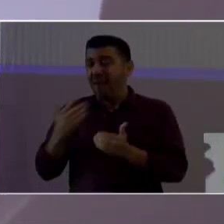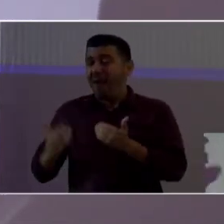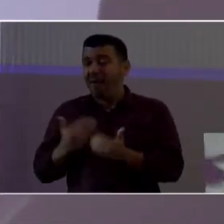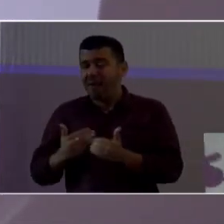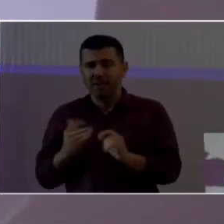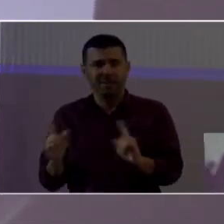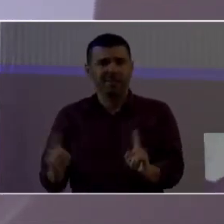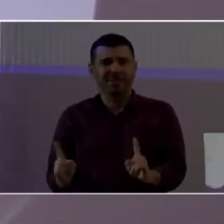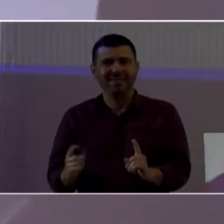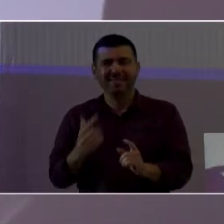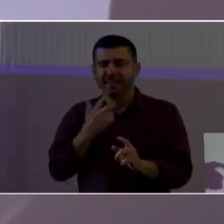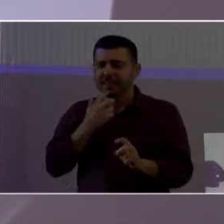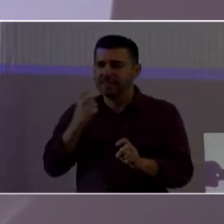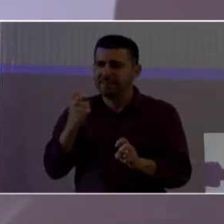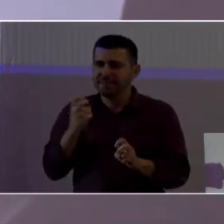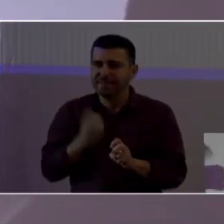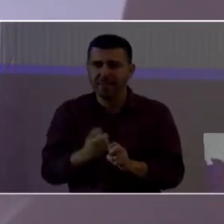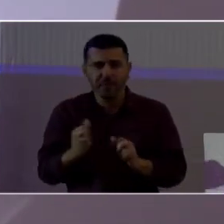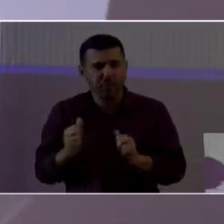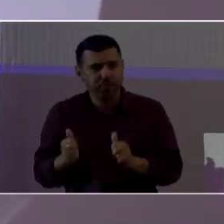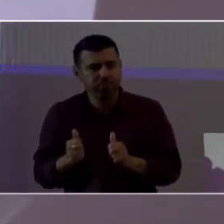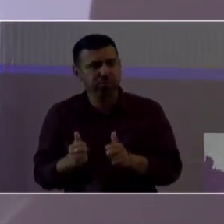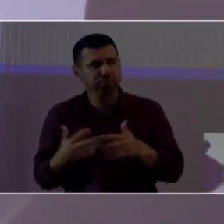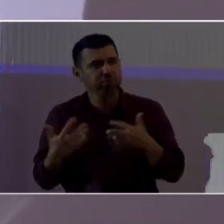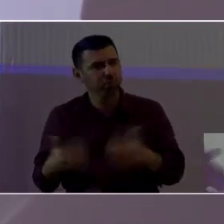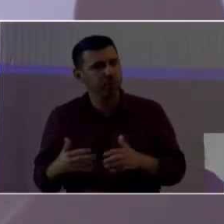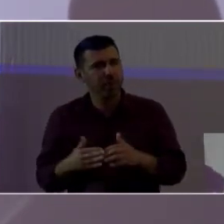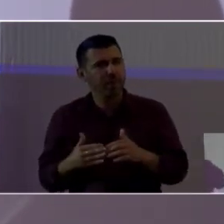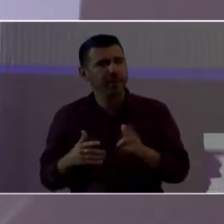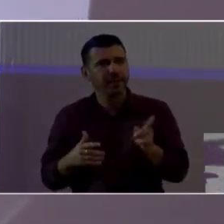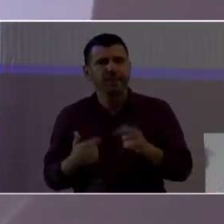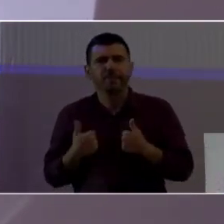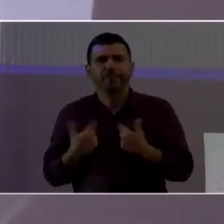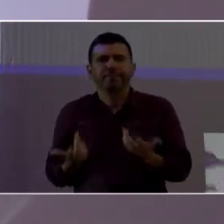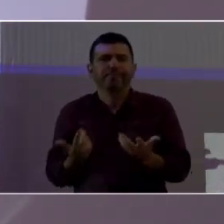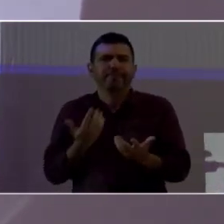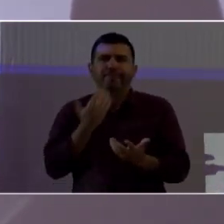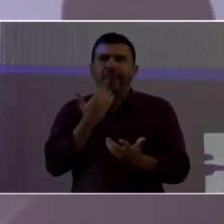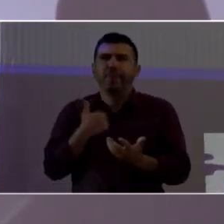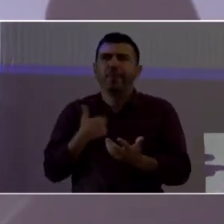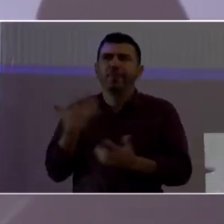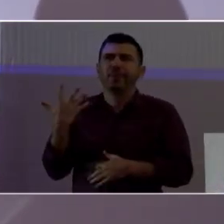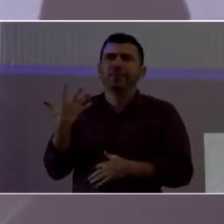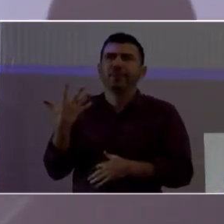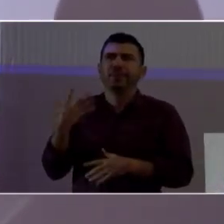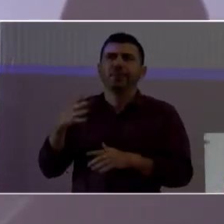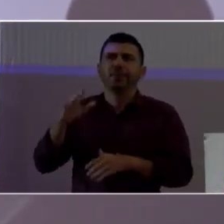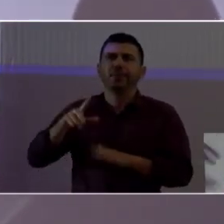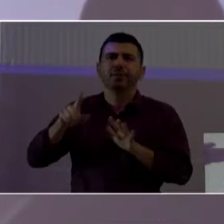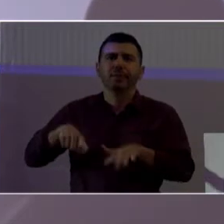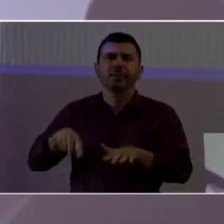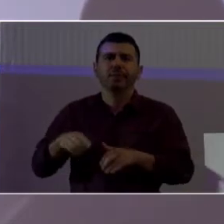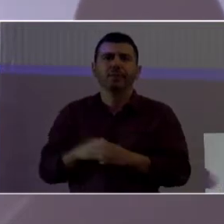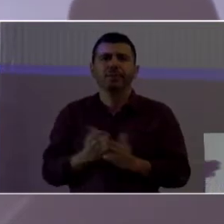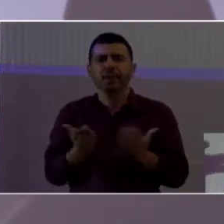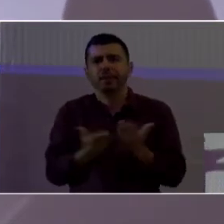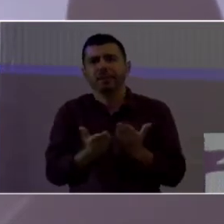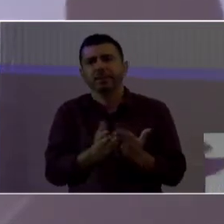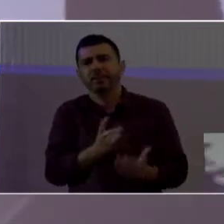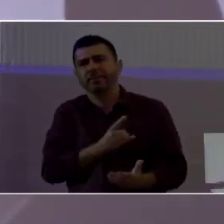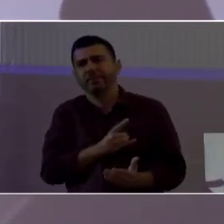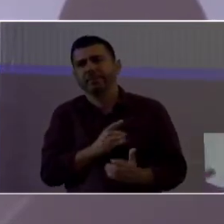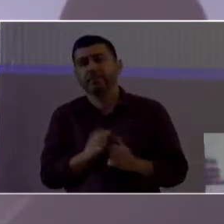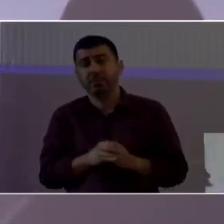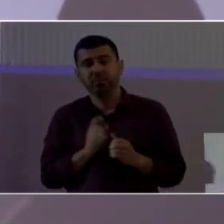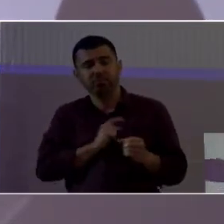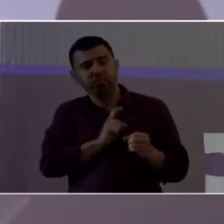de nosotros tuvimos estudio. Yo tuve estudio hasta quinto o sexto semestre y de ahí fue cuando me fui para la guerrilla. Y yo soy